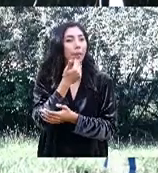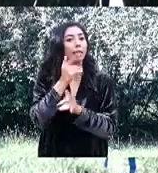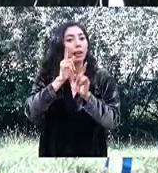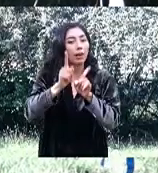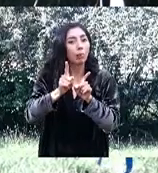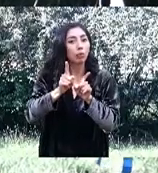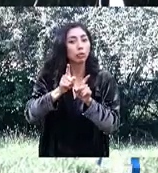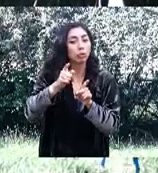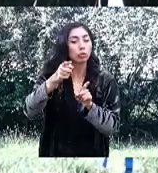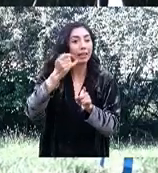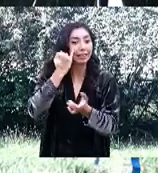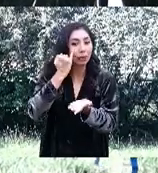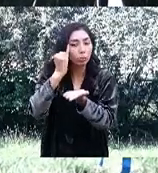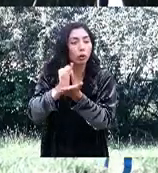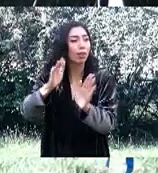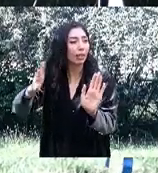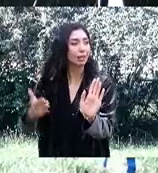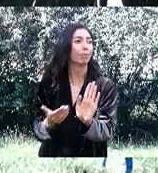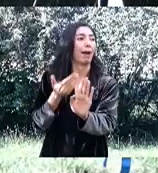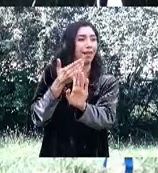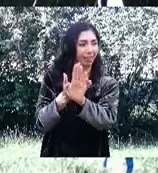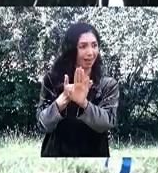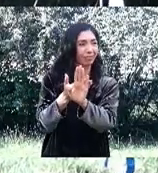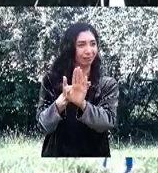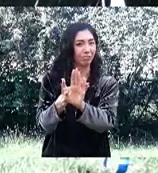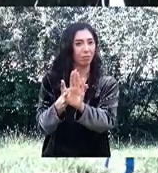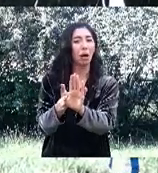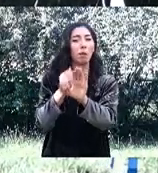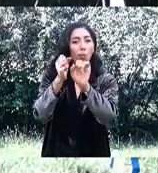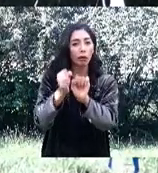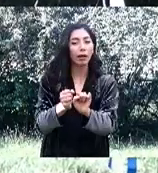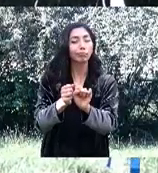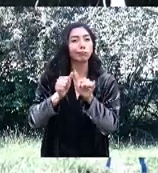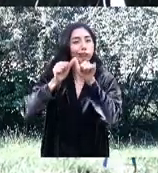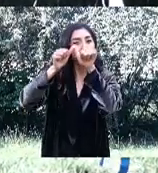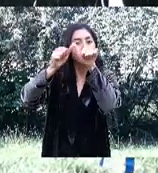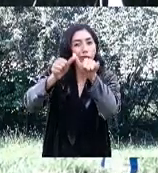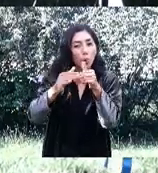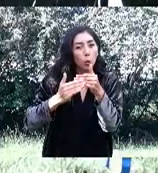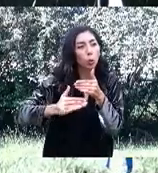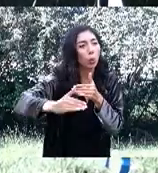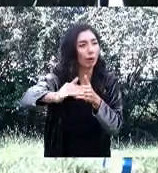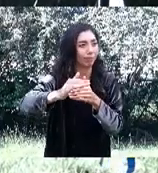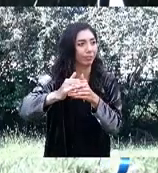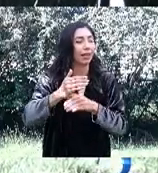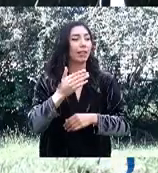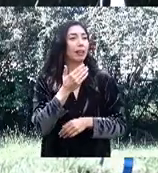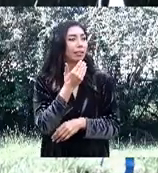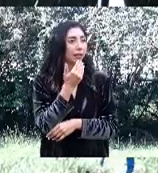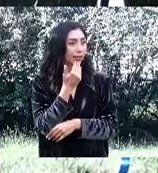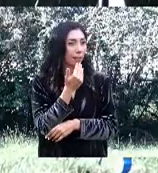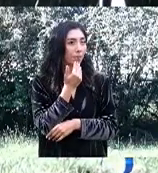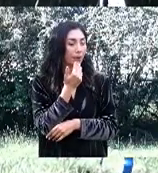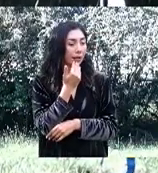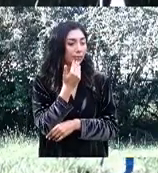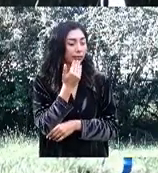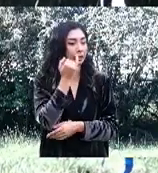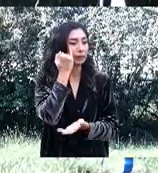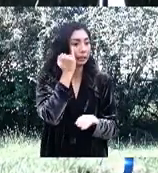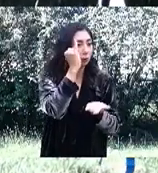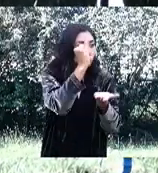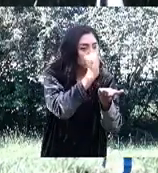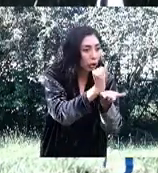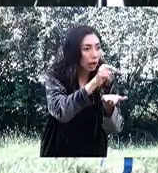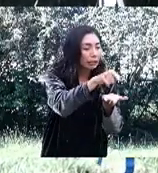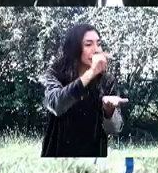respaldar su fortalecimiento para generarle estabilidad en el tiempo est habilidad a una organización que está en